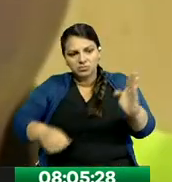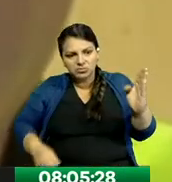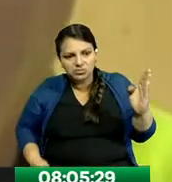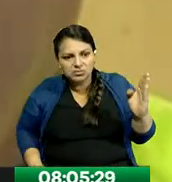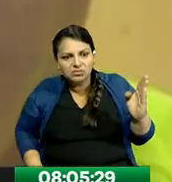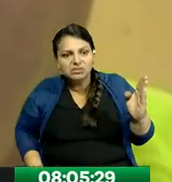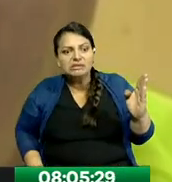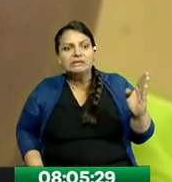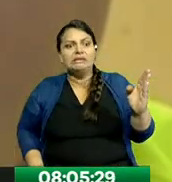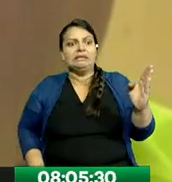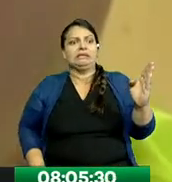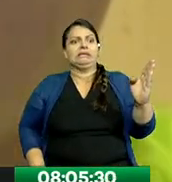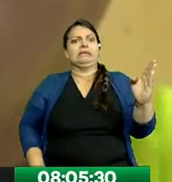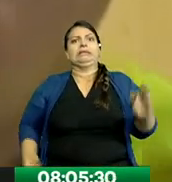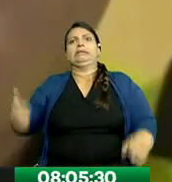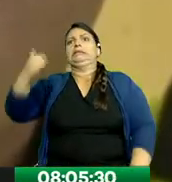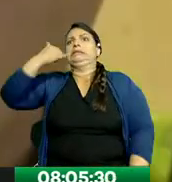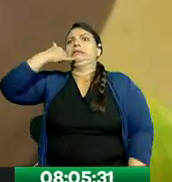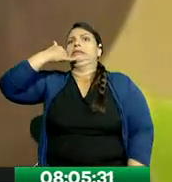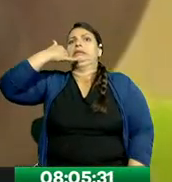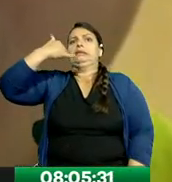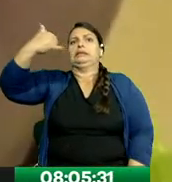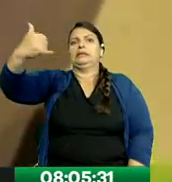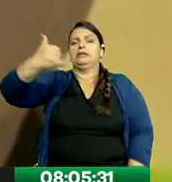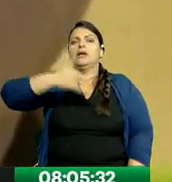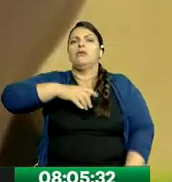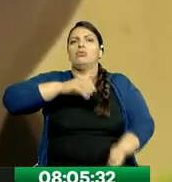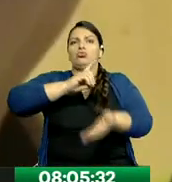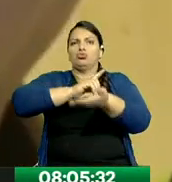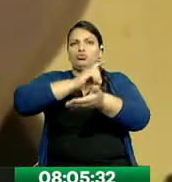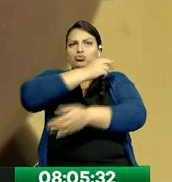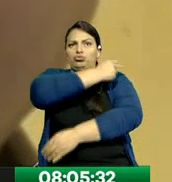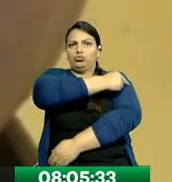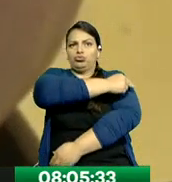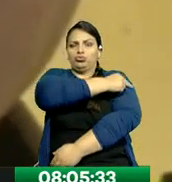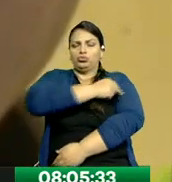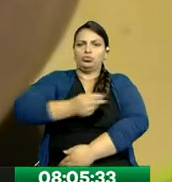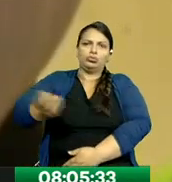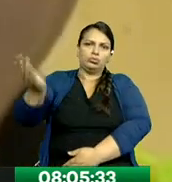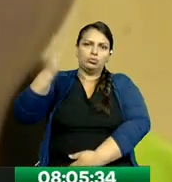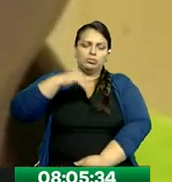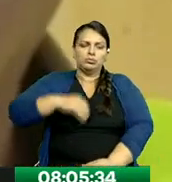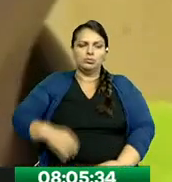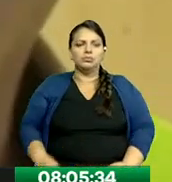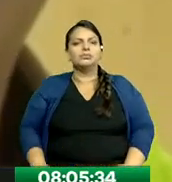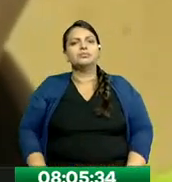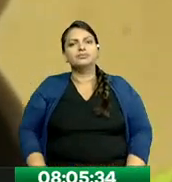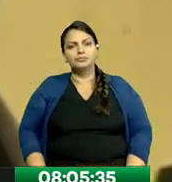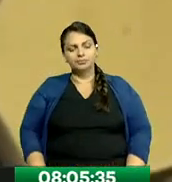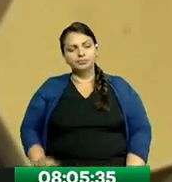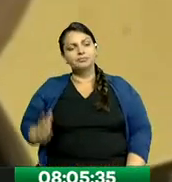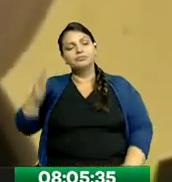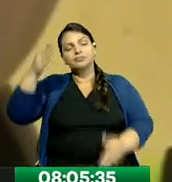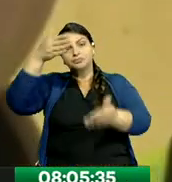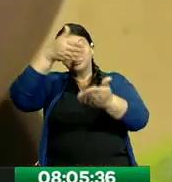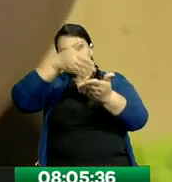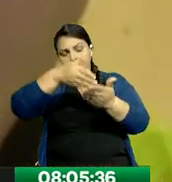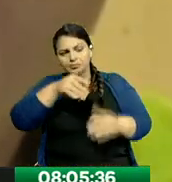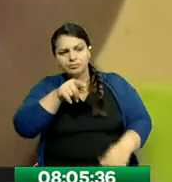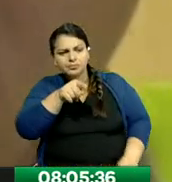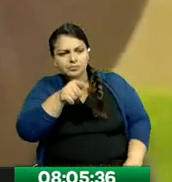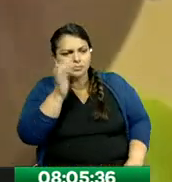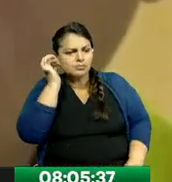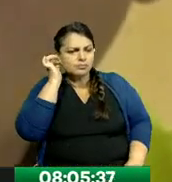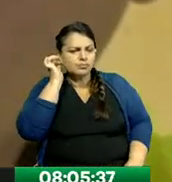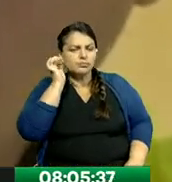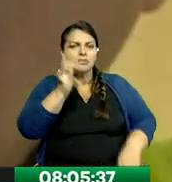verificó en una escena un cuerpo de sexo femenino totalmente desnuda, en posición de cúbito dorsal, quien presentaba